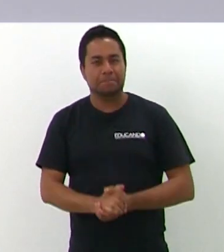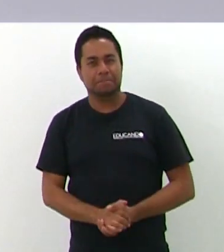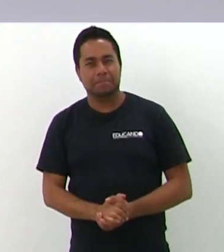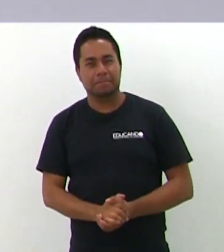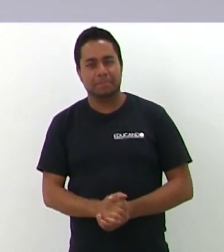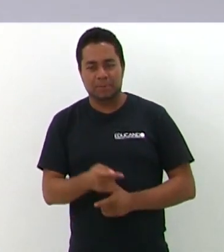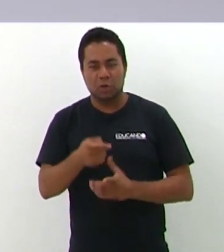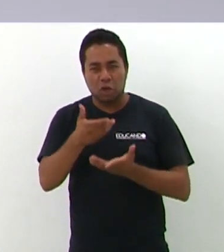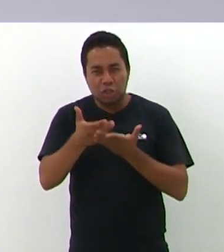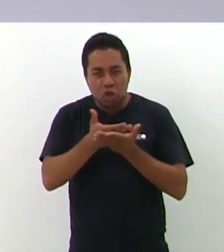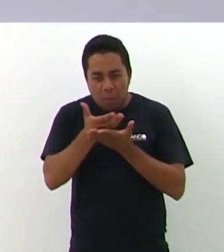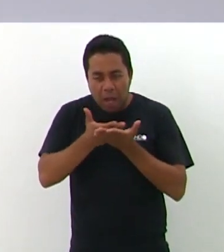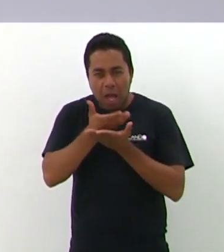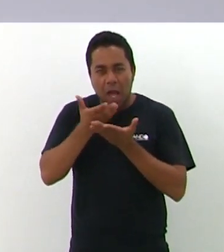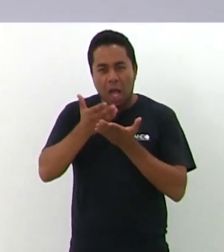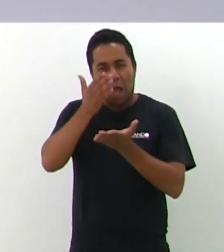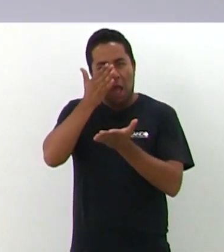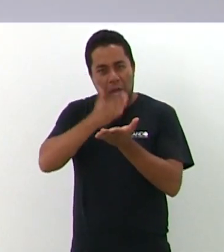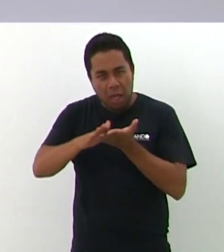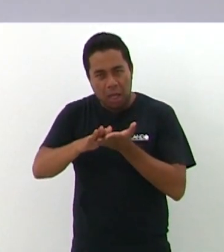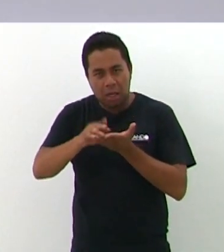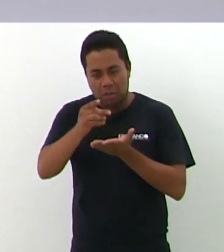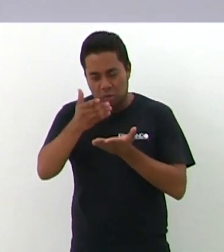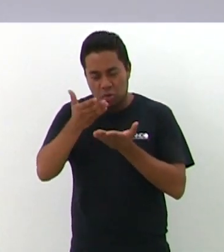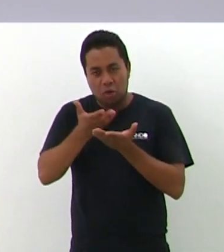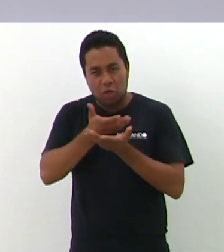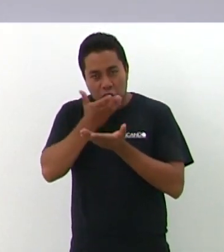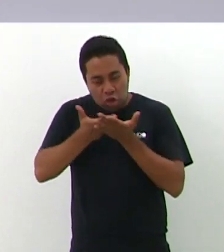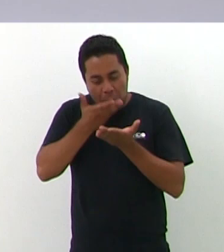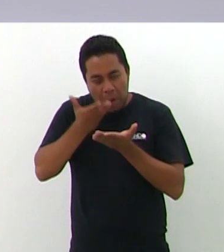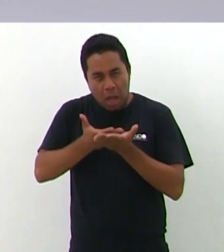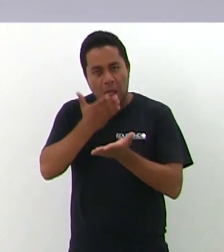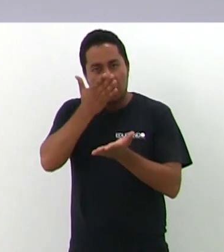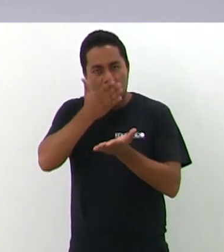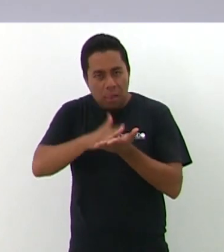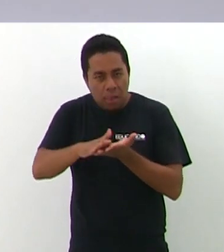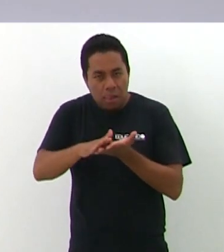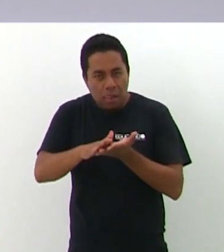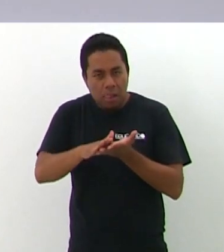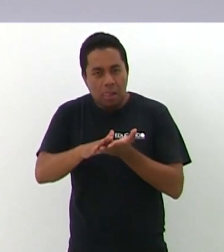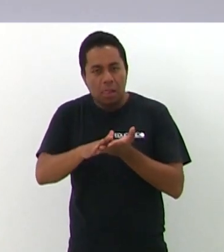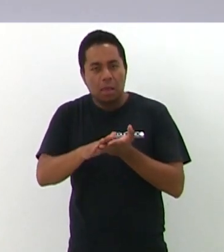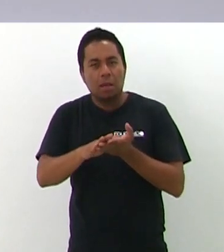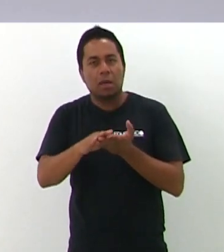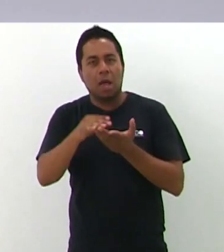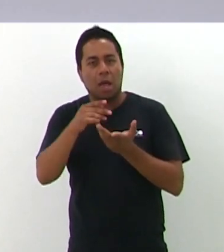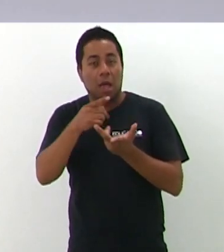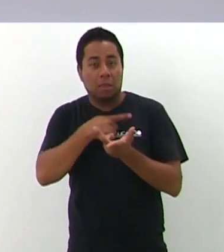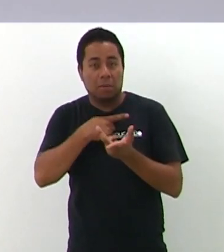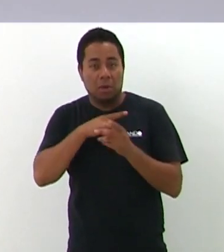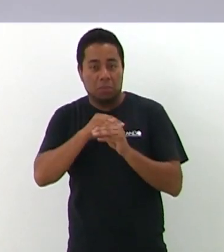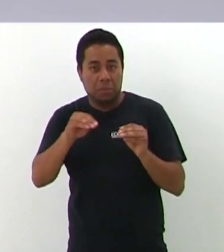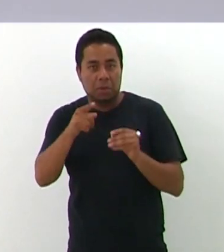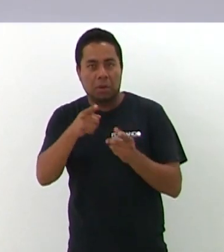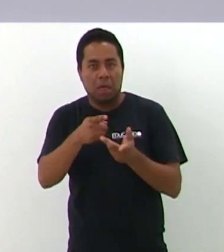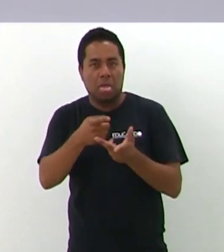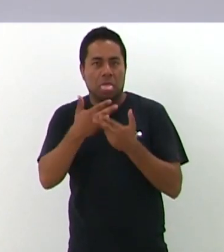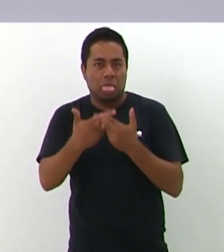¿qué será? Termínate la sopa, ¿no? Y en lugar de terminarla, la sopa debería estar vacía y